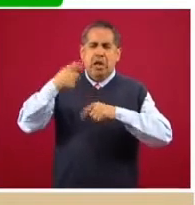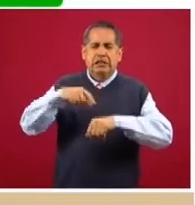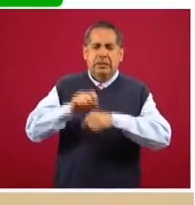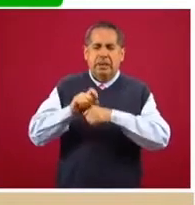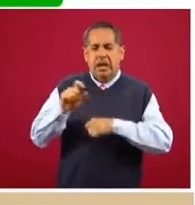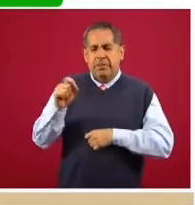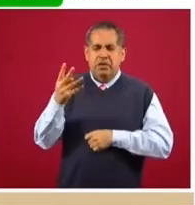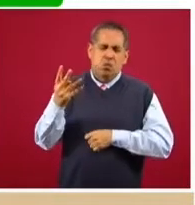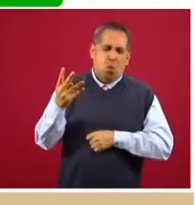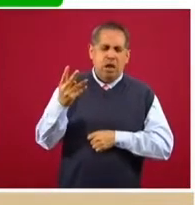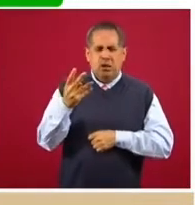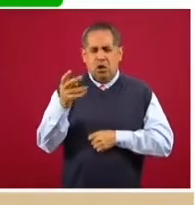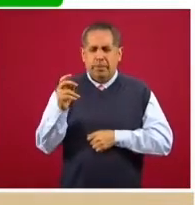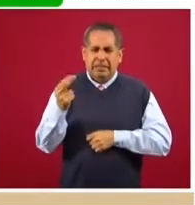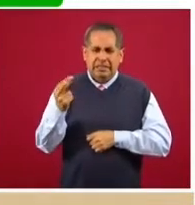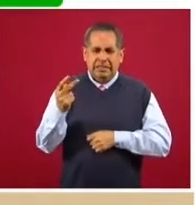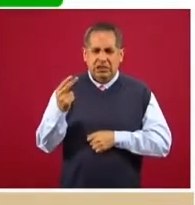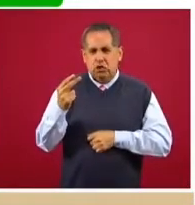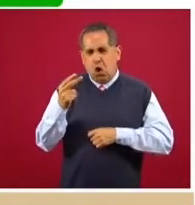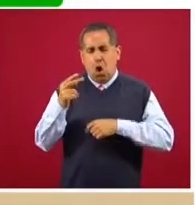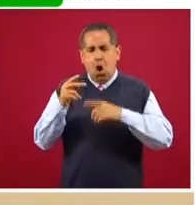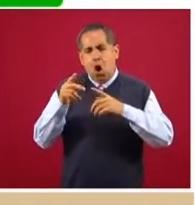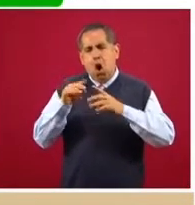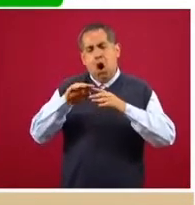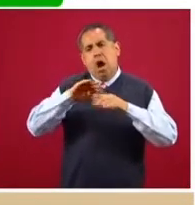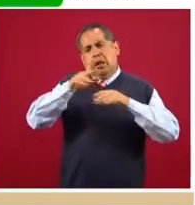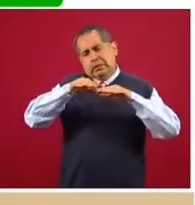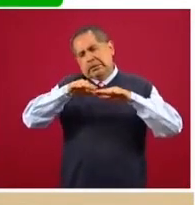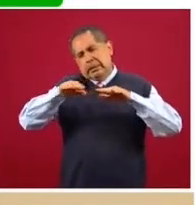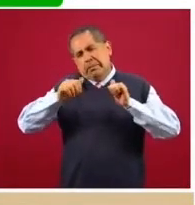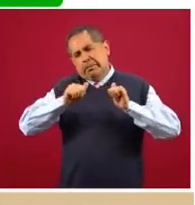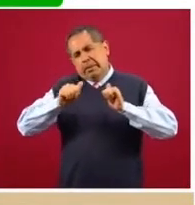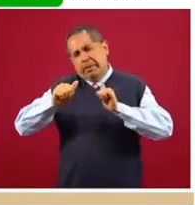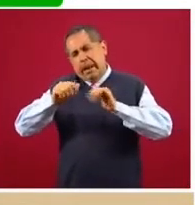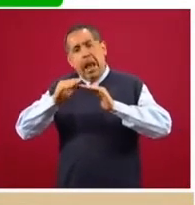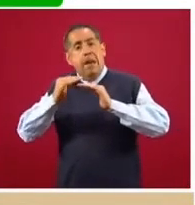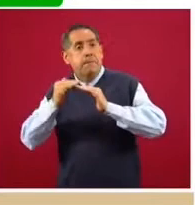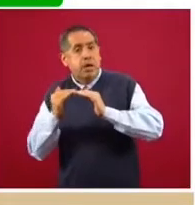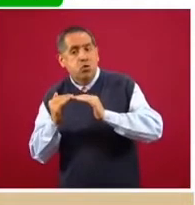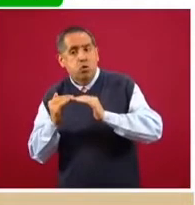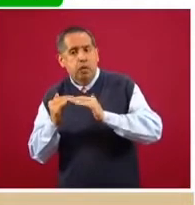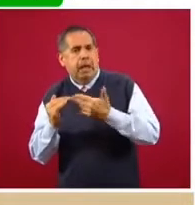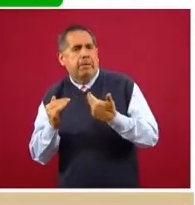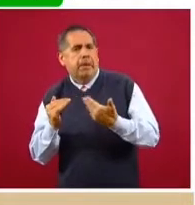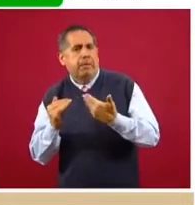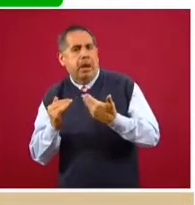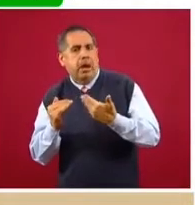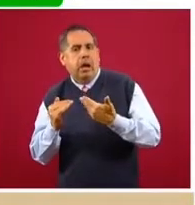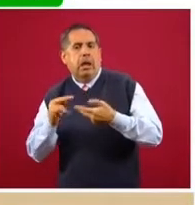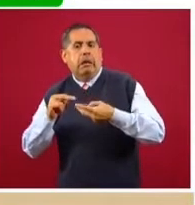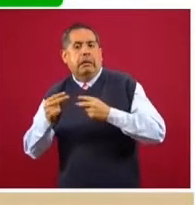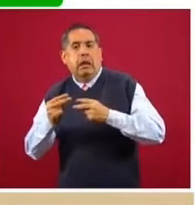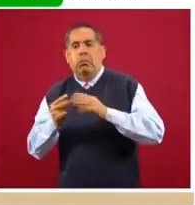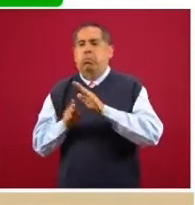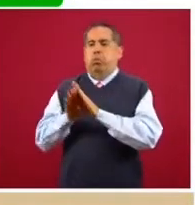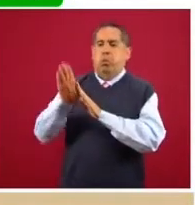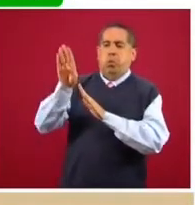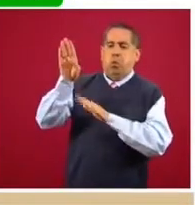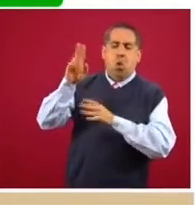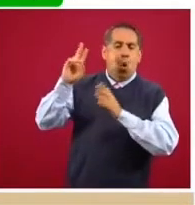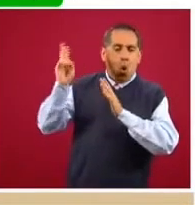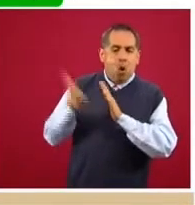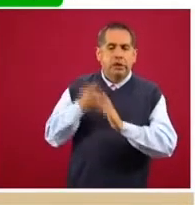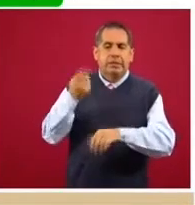semana 24 y 25, donde hace una meseta, una pequeña caída, pero luego en la semana 27 inicia nuevamente